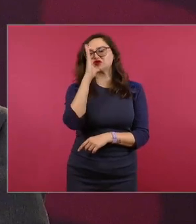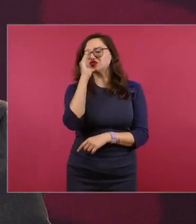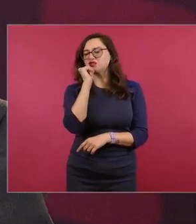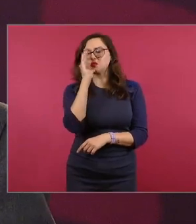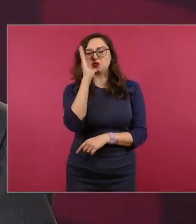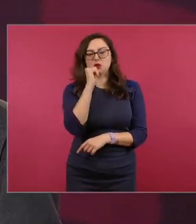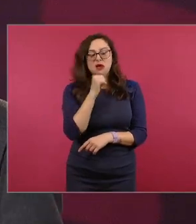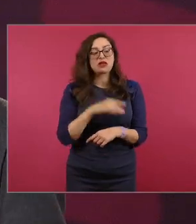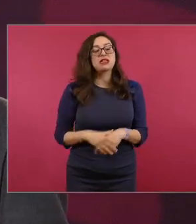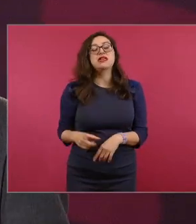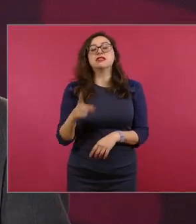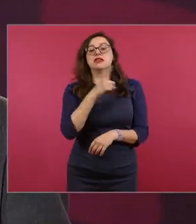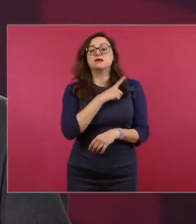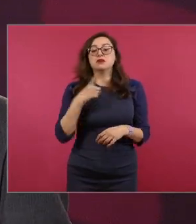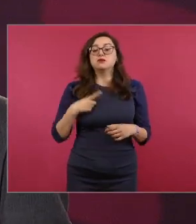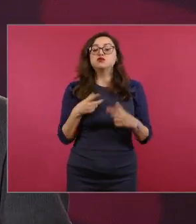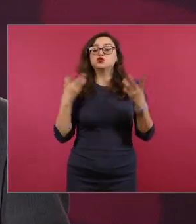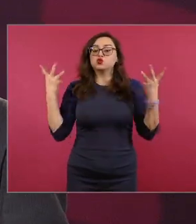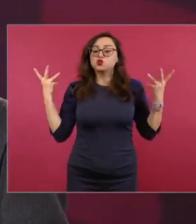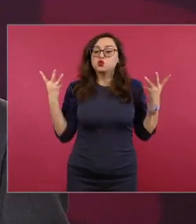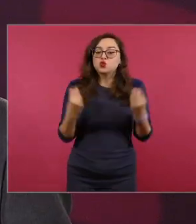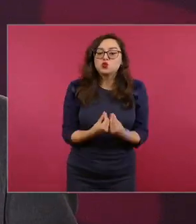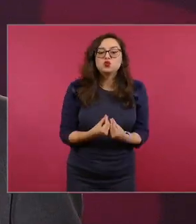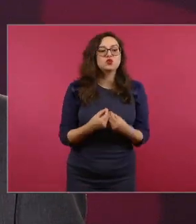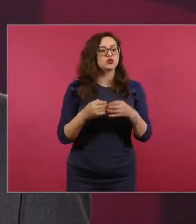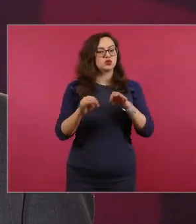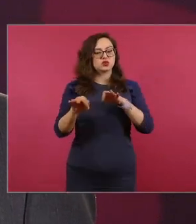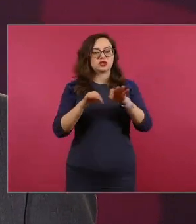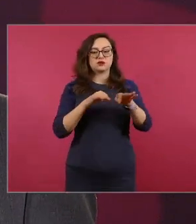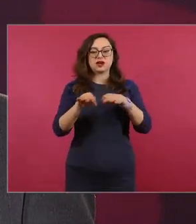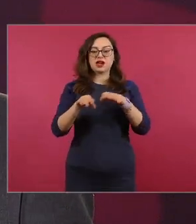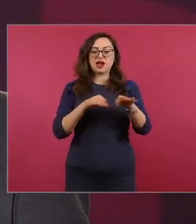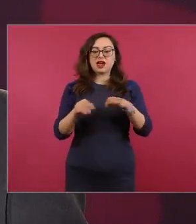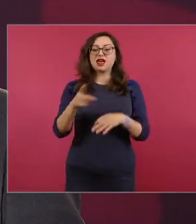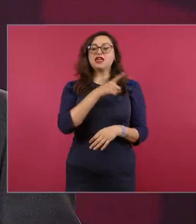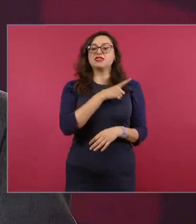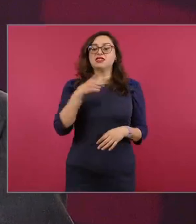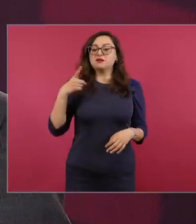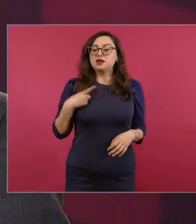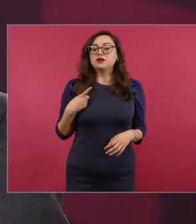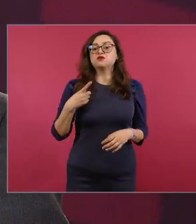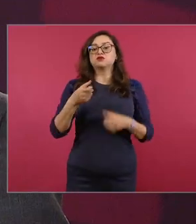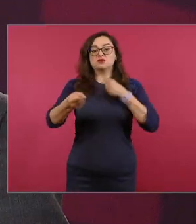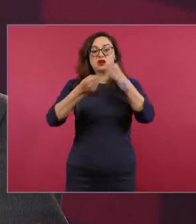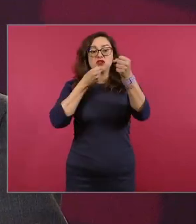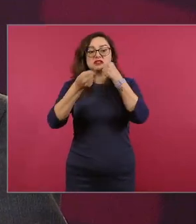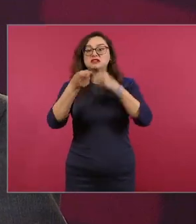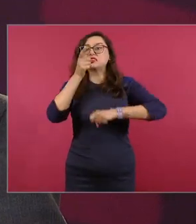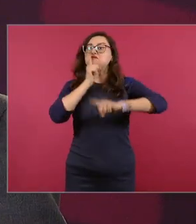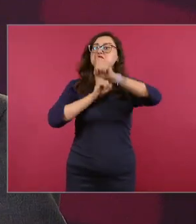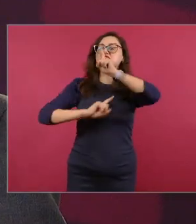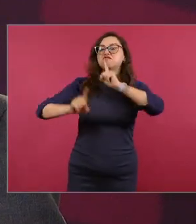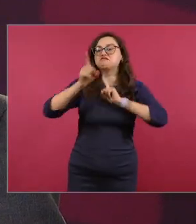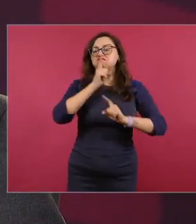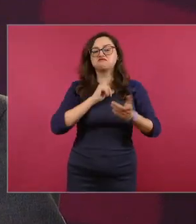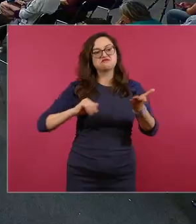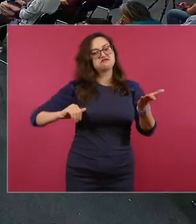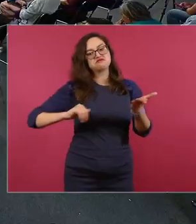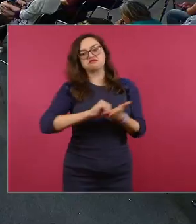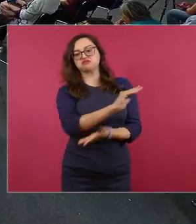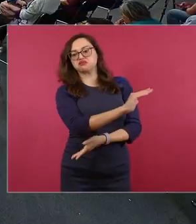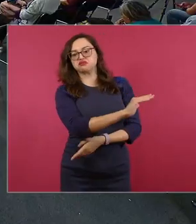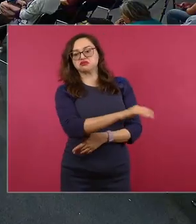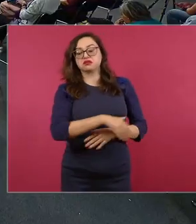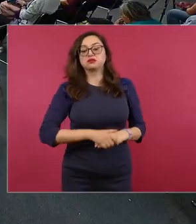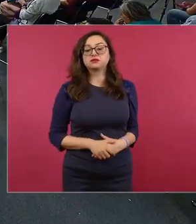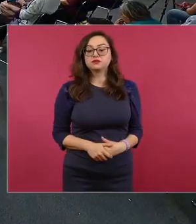Hay que combatir también la AMPA del periodismo. Está el caso de